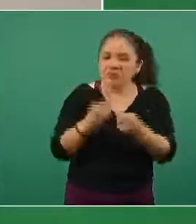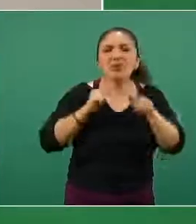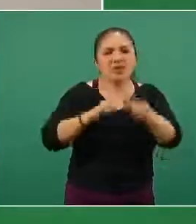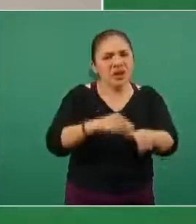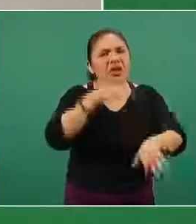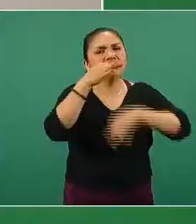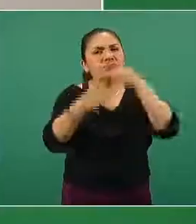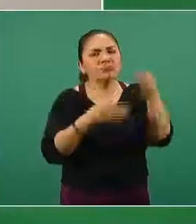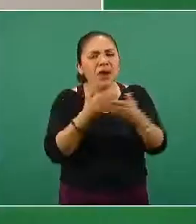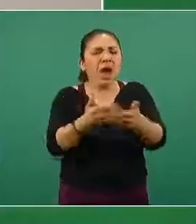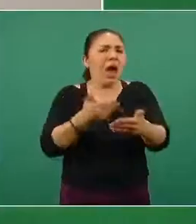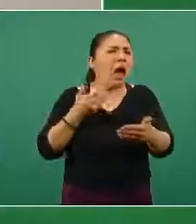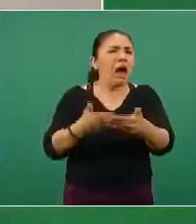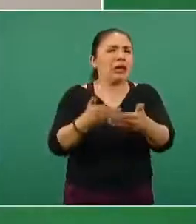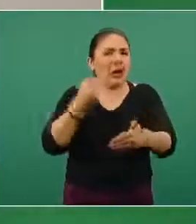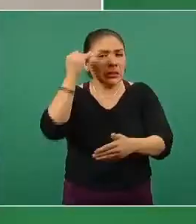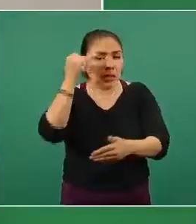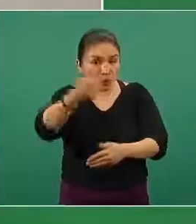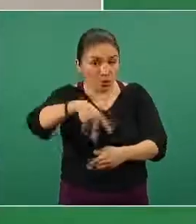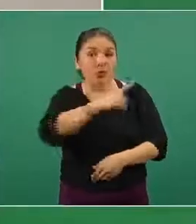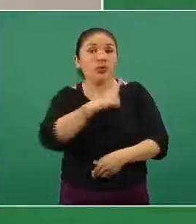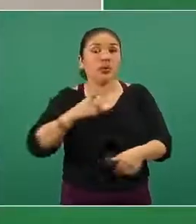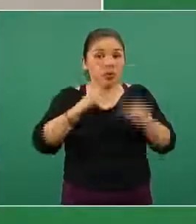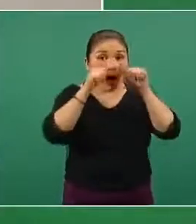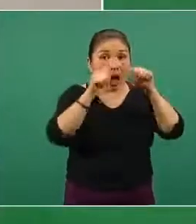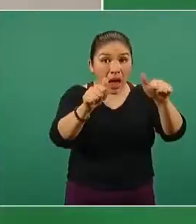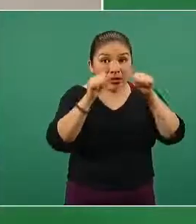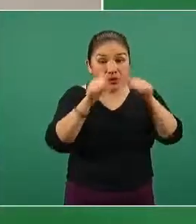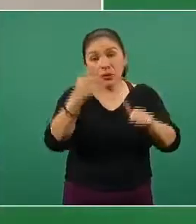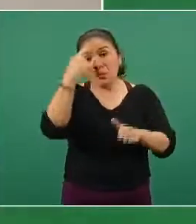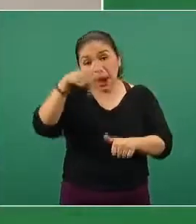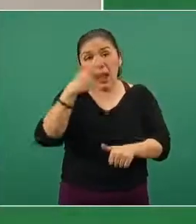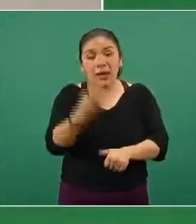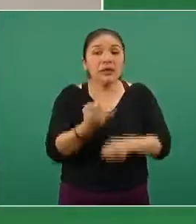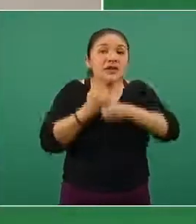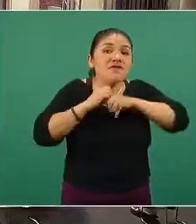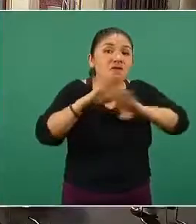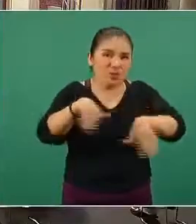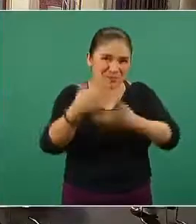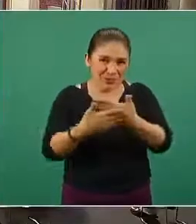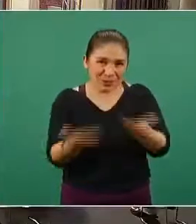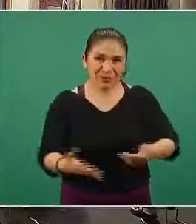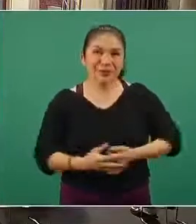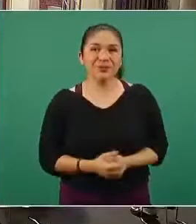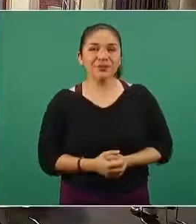con la suficiente oportunidad. Estemos atentos para este tipo de información.